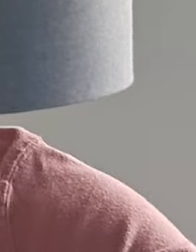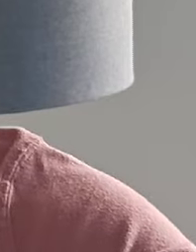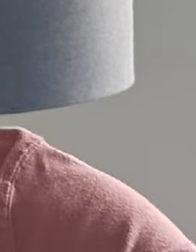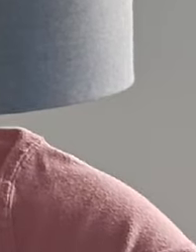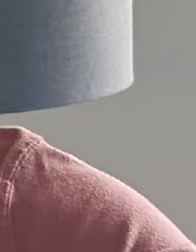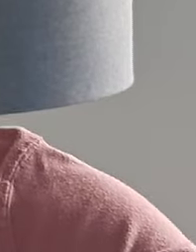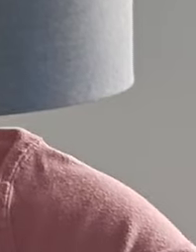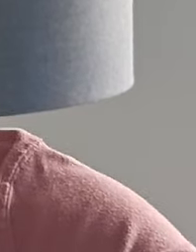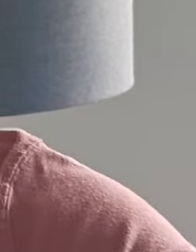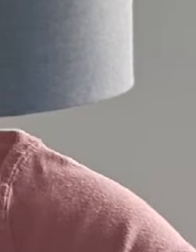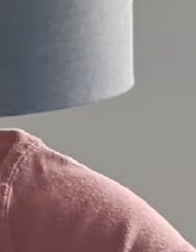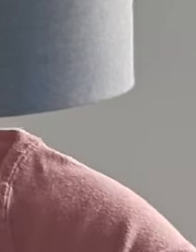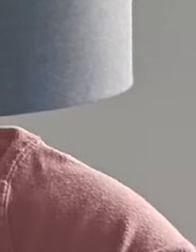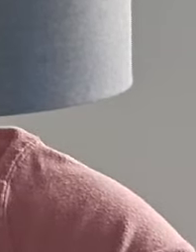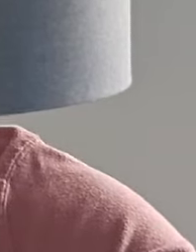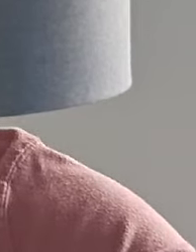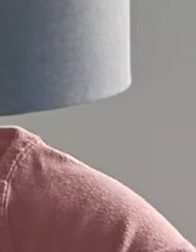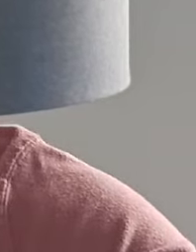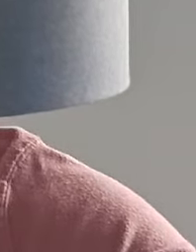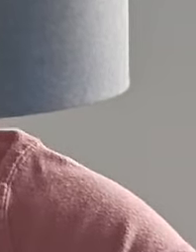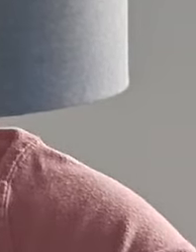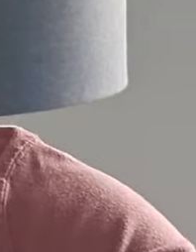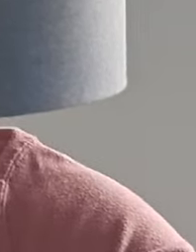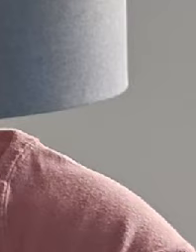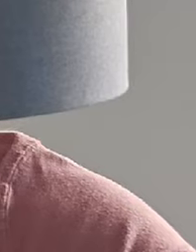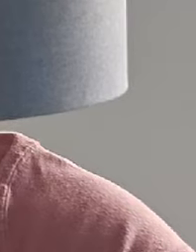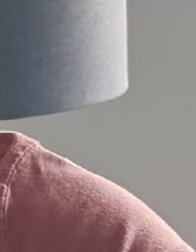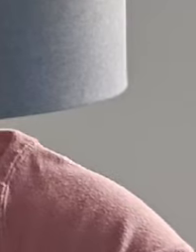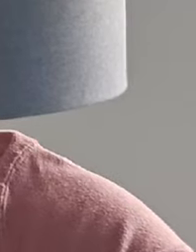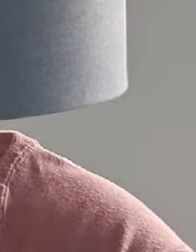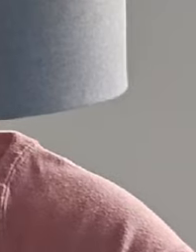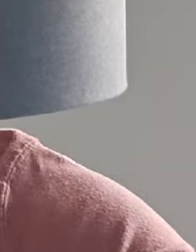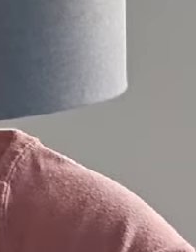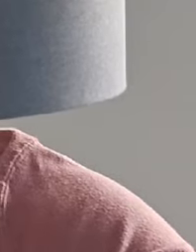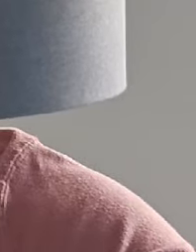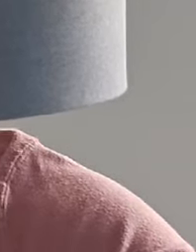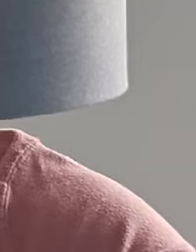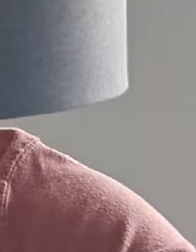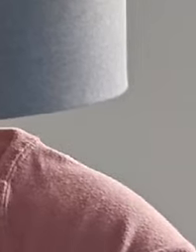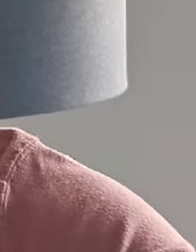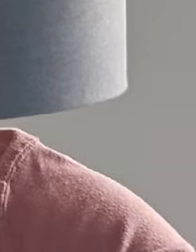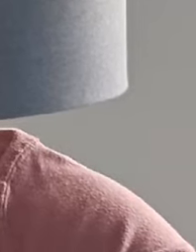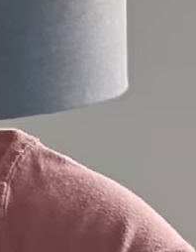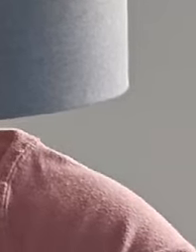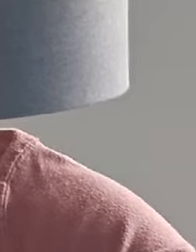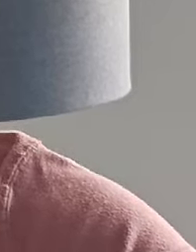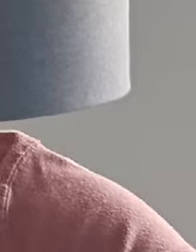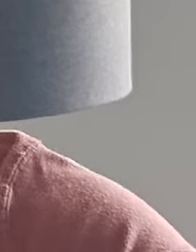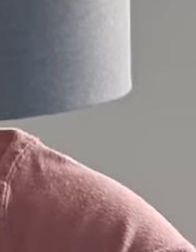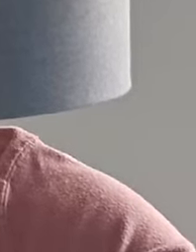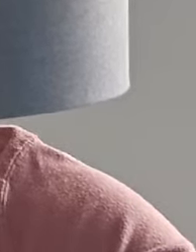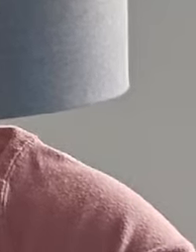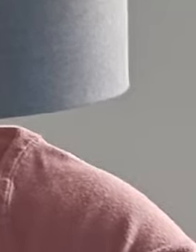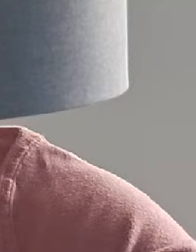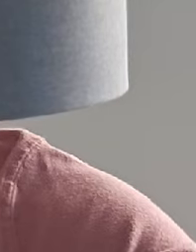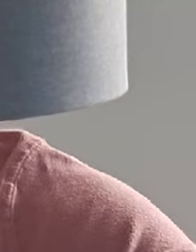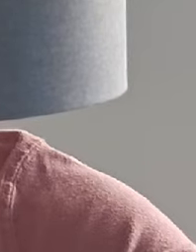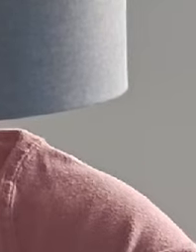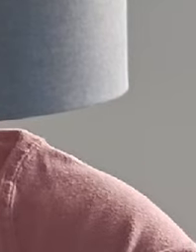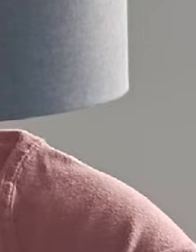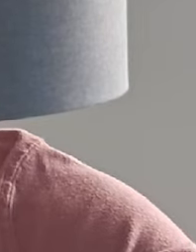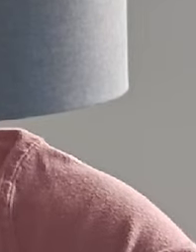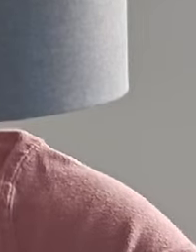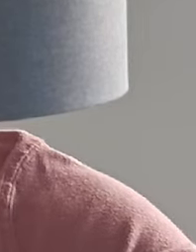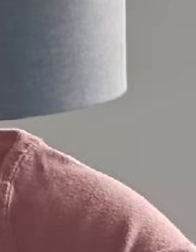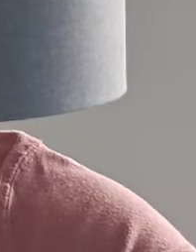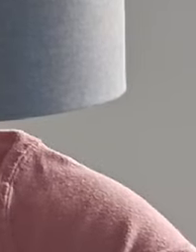el 30% de su salario. Pero ¿saben cuánto esto significaba? 3 mil pesos mensuales, sin importar que uno